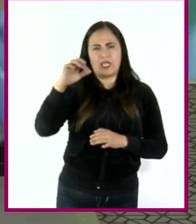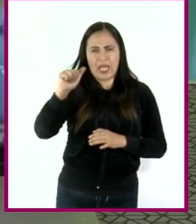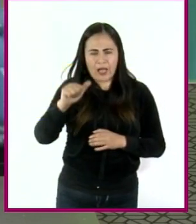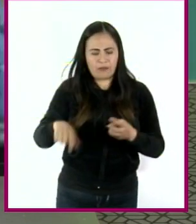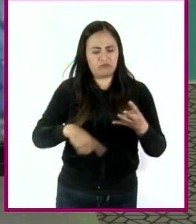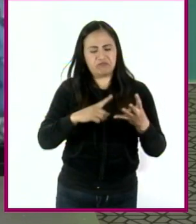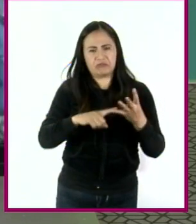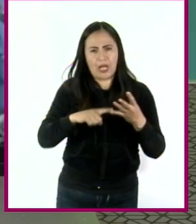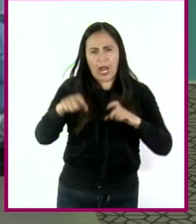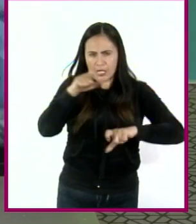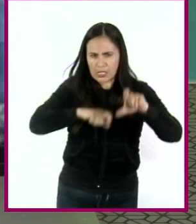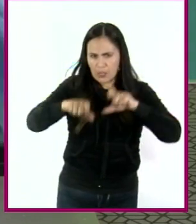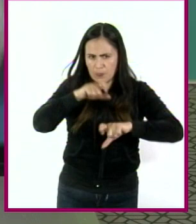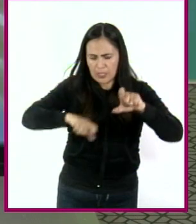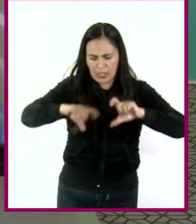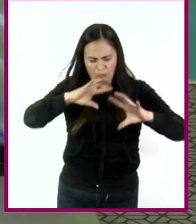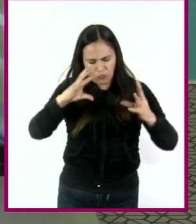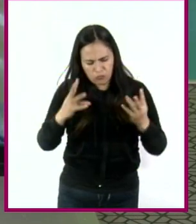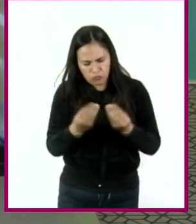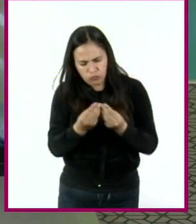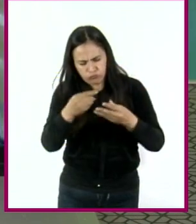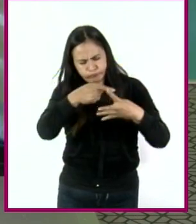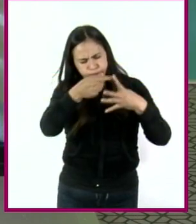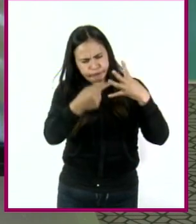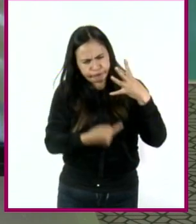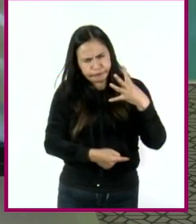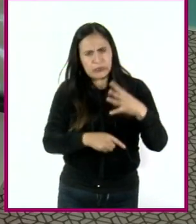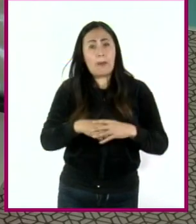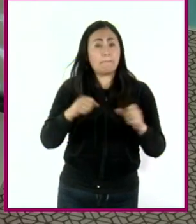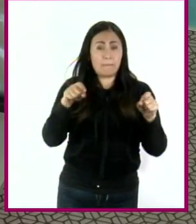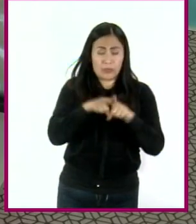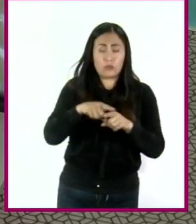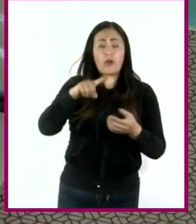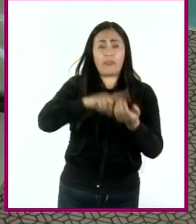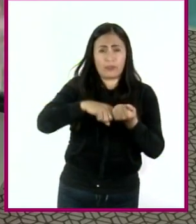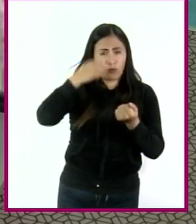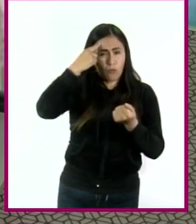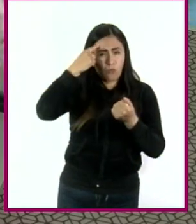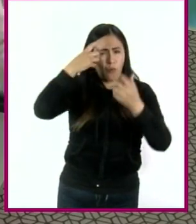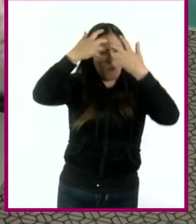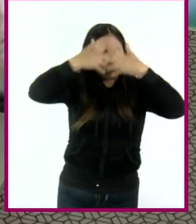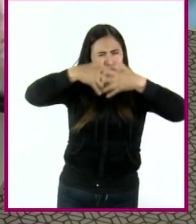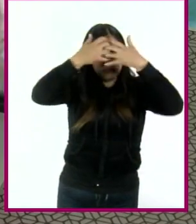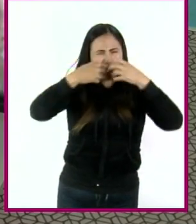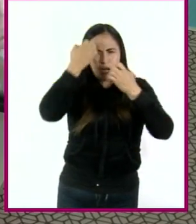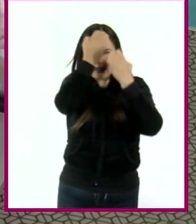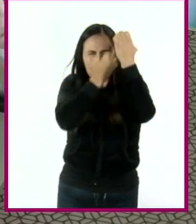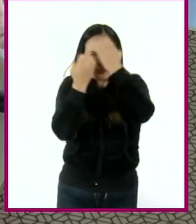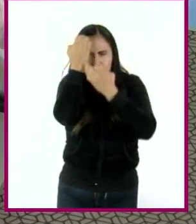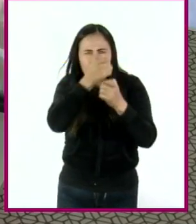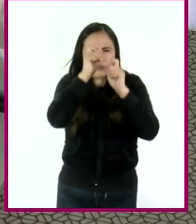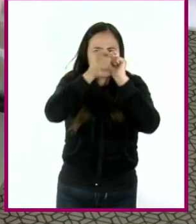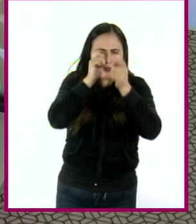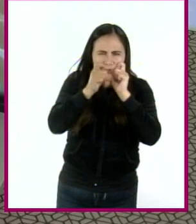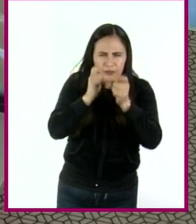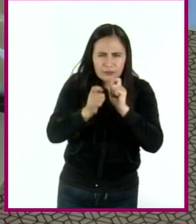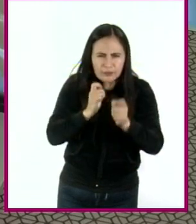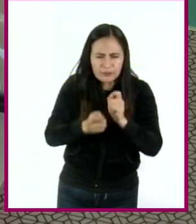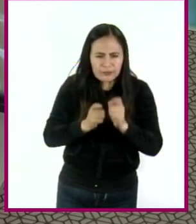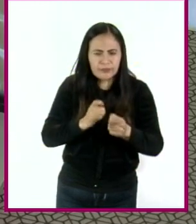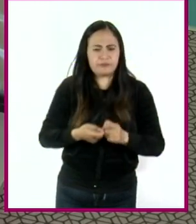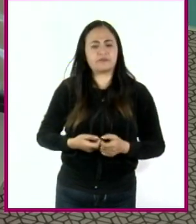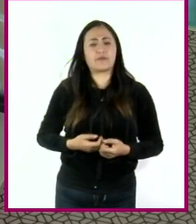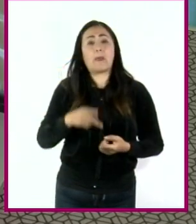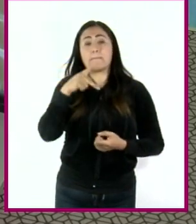abarca muy ampliamente el estudio del cerebro. Y desde luego, el cerebro, para